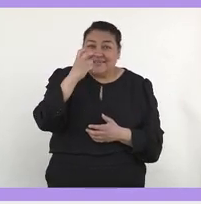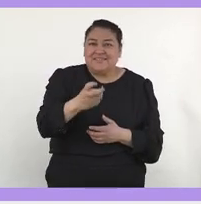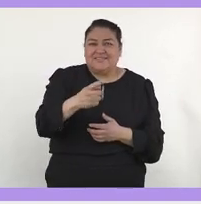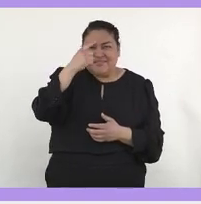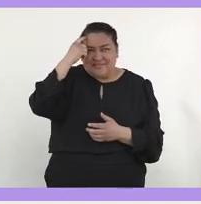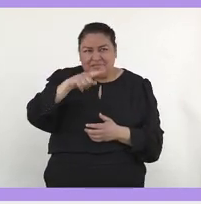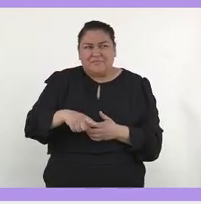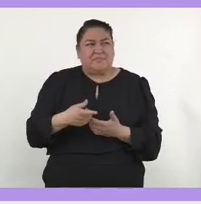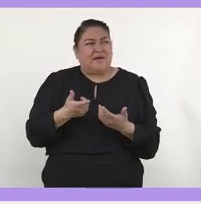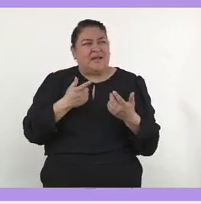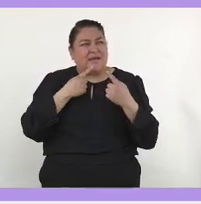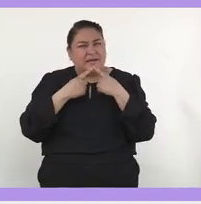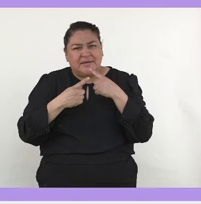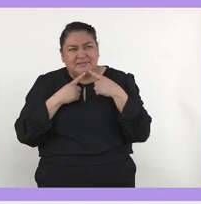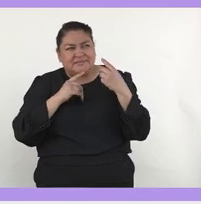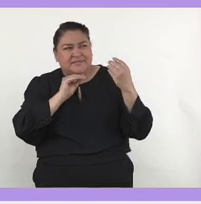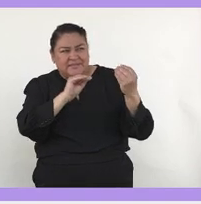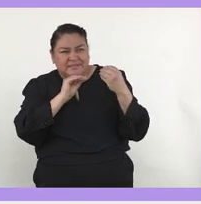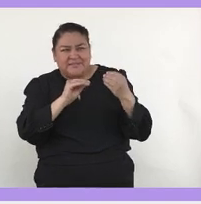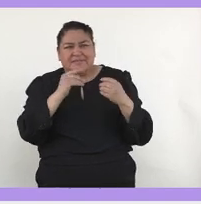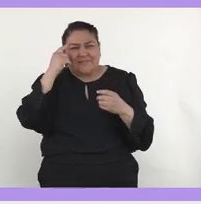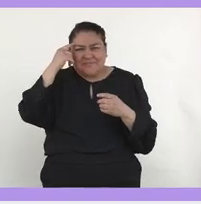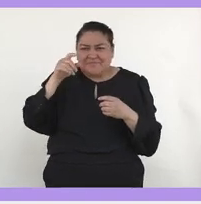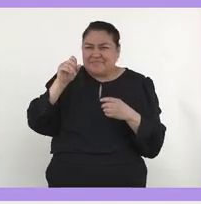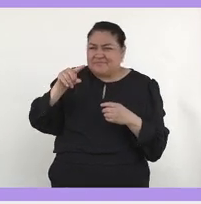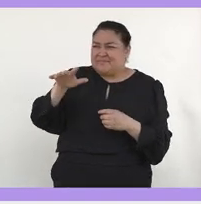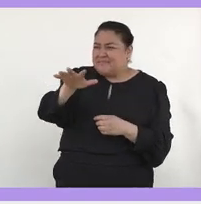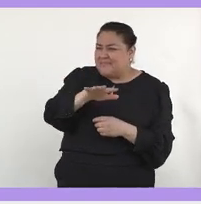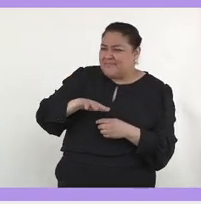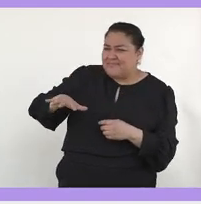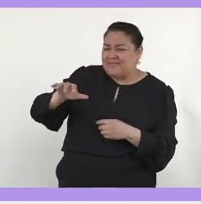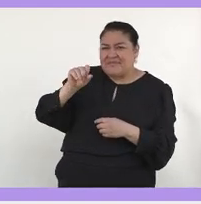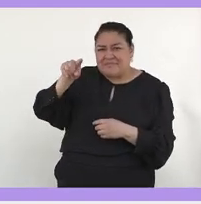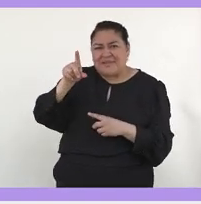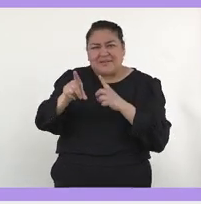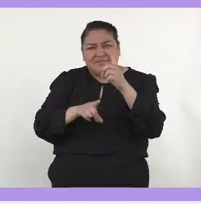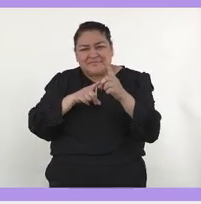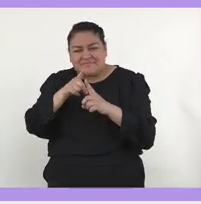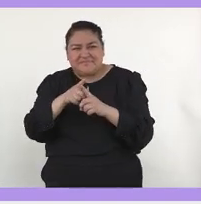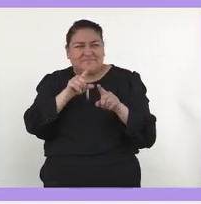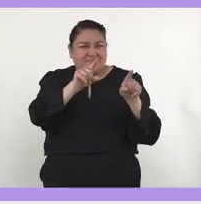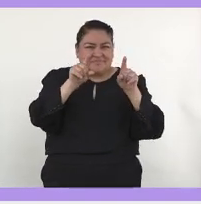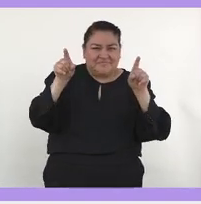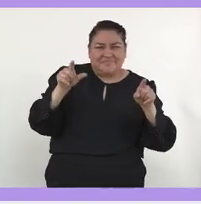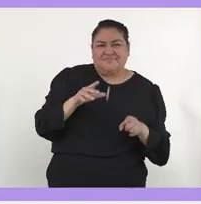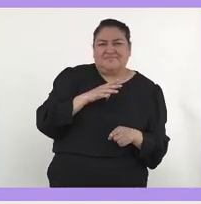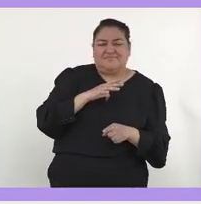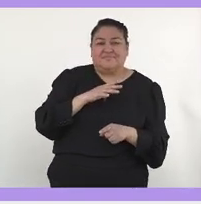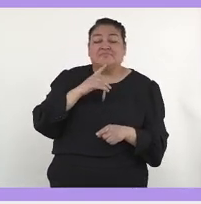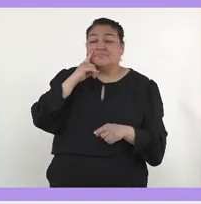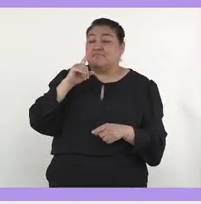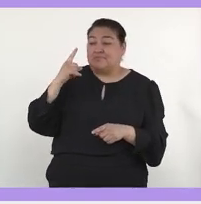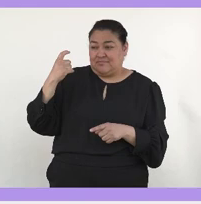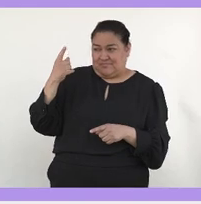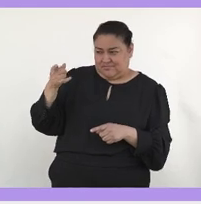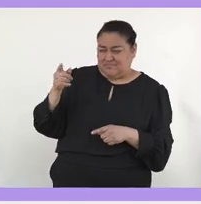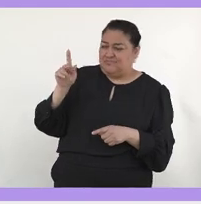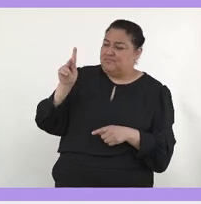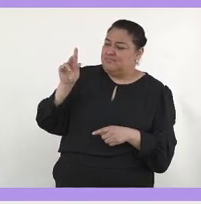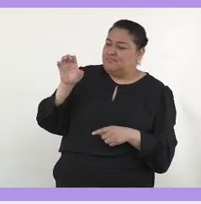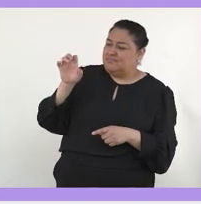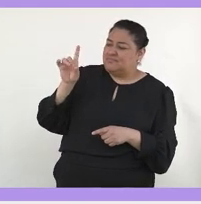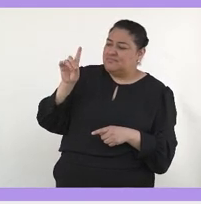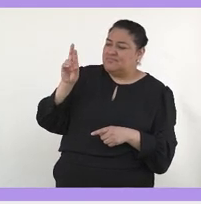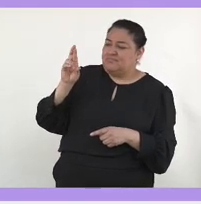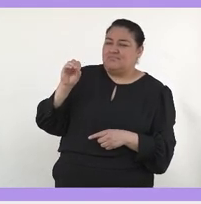una de las mesas de debate en cada uno de los espacios sociales y deportivos a partir de ahí Pedro me gustaría comenzar contigo para que nos